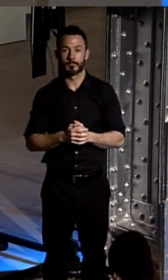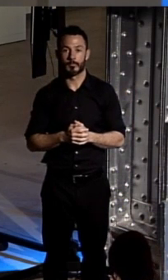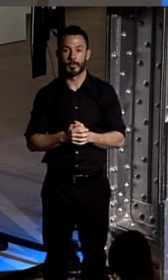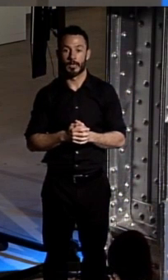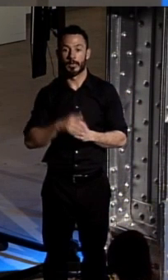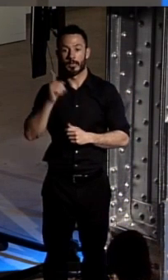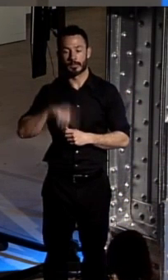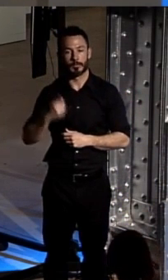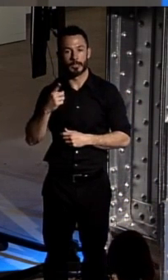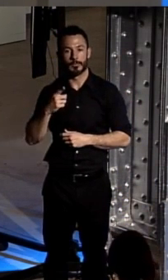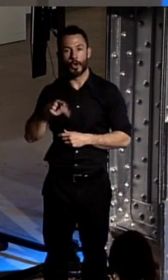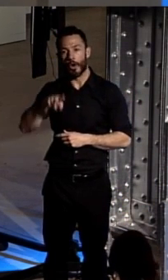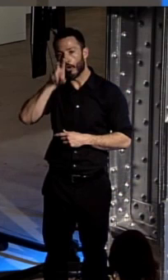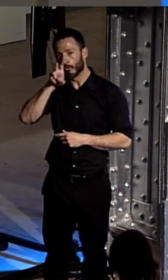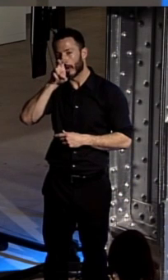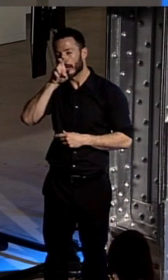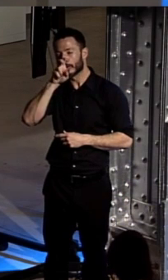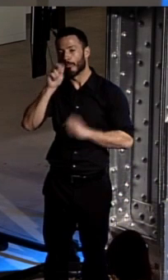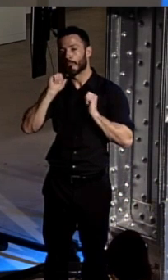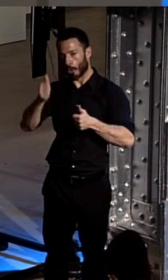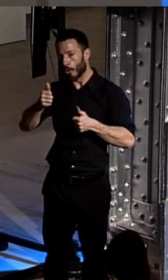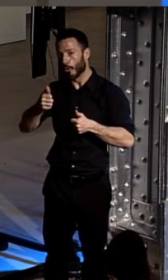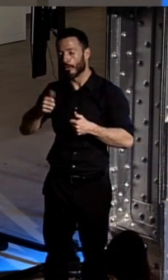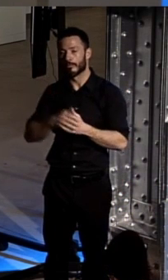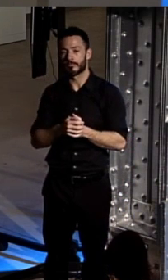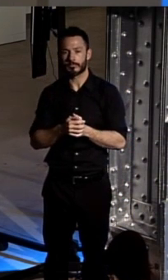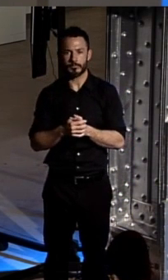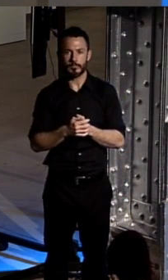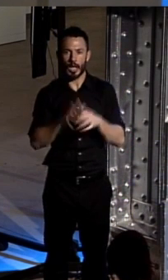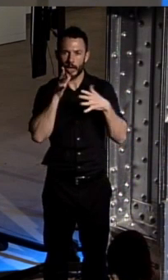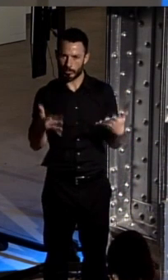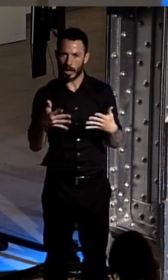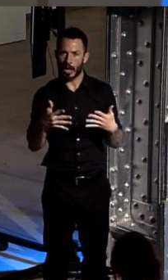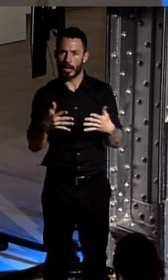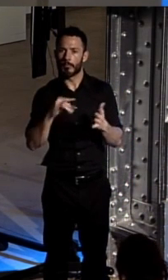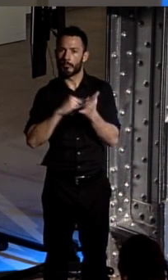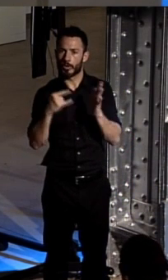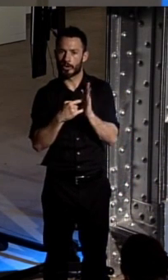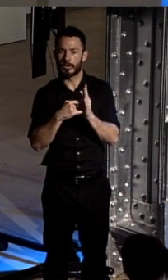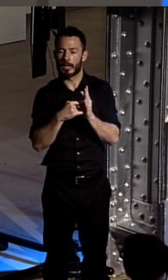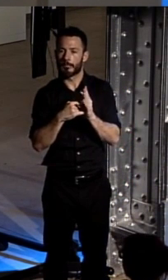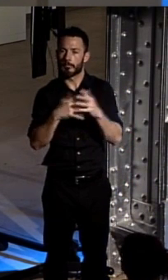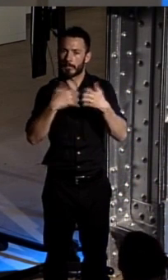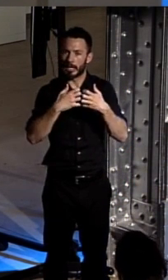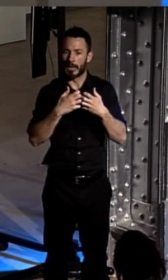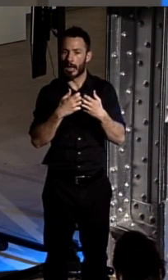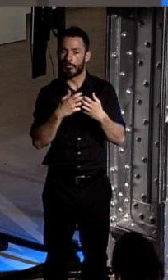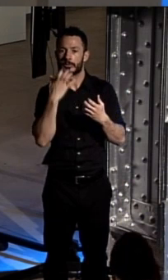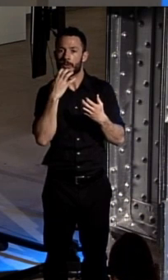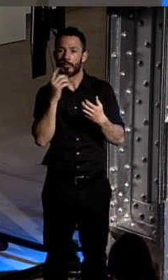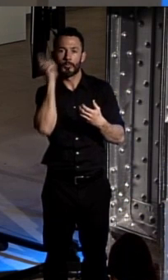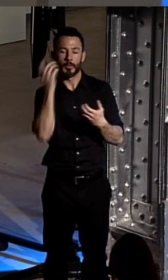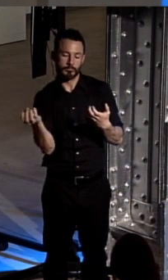sentido que vamos a empezar a utilizar es el olfato. Y de hecho hoy en día también existen prototipos de accesorios que se pueden poner en el móvil y